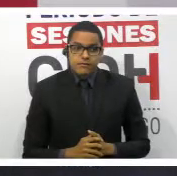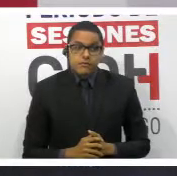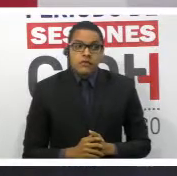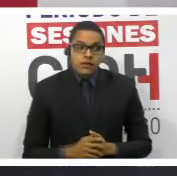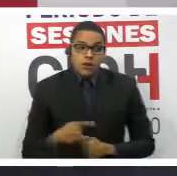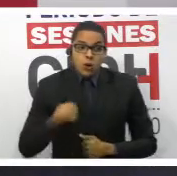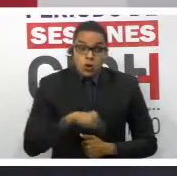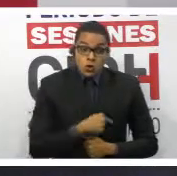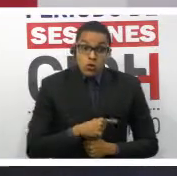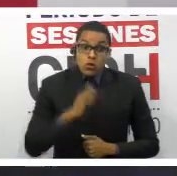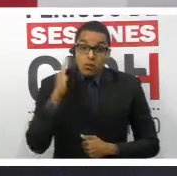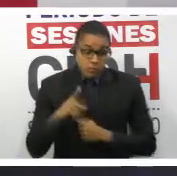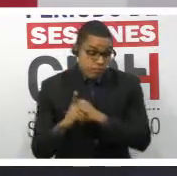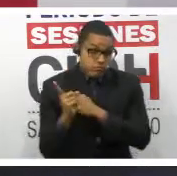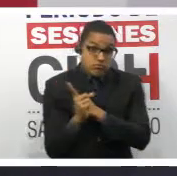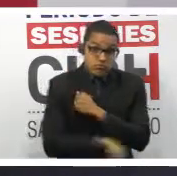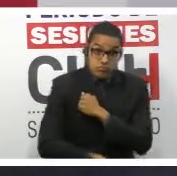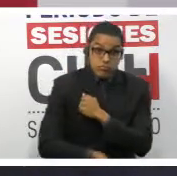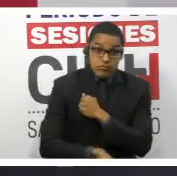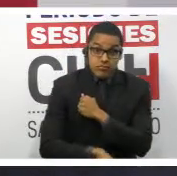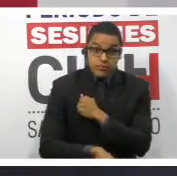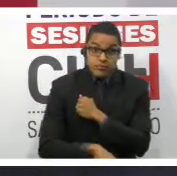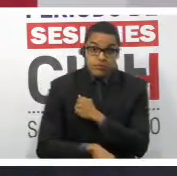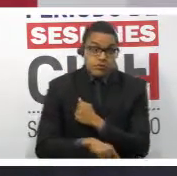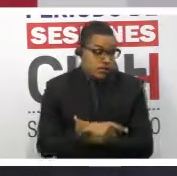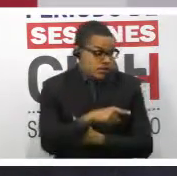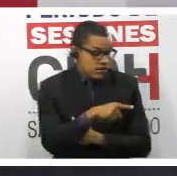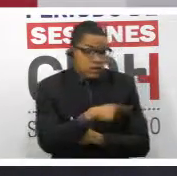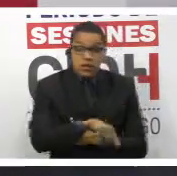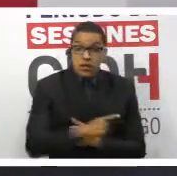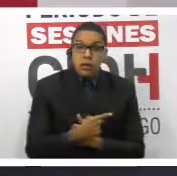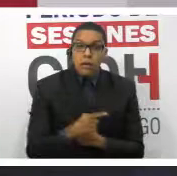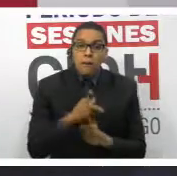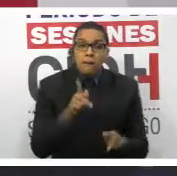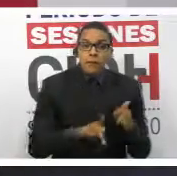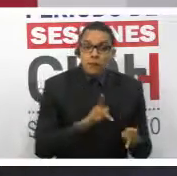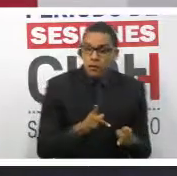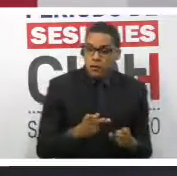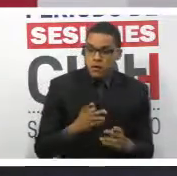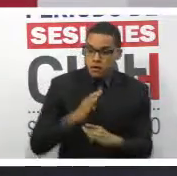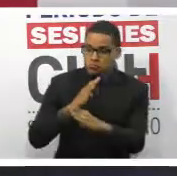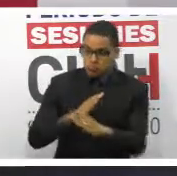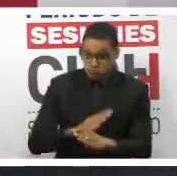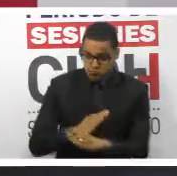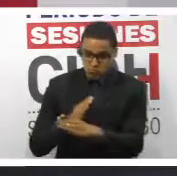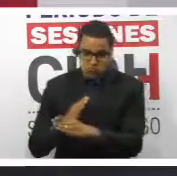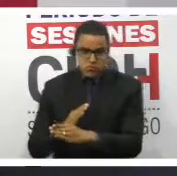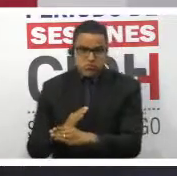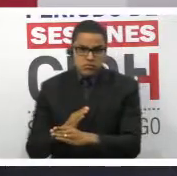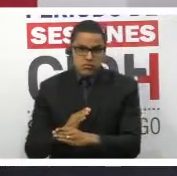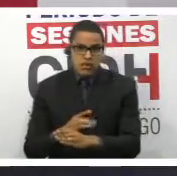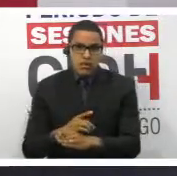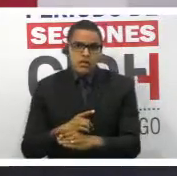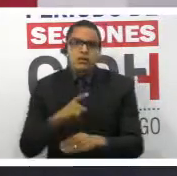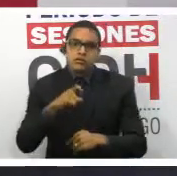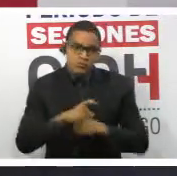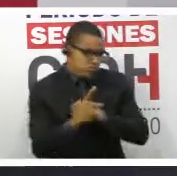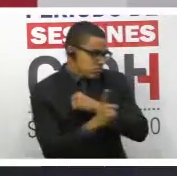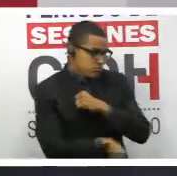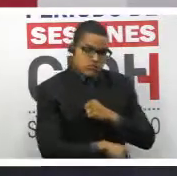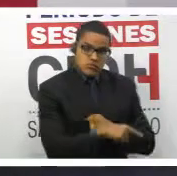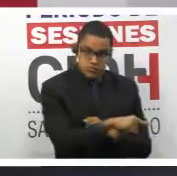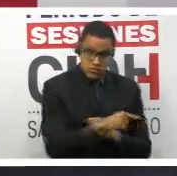enver hoxa frontis ability to be wild on it en